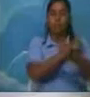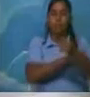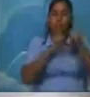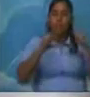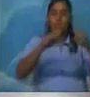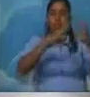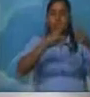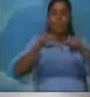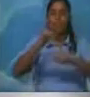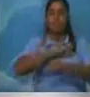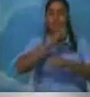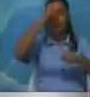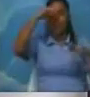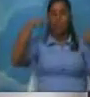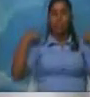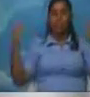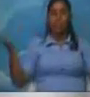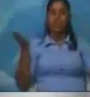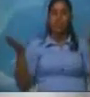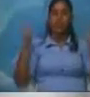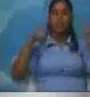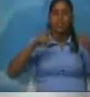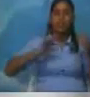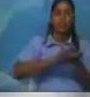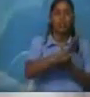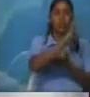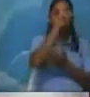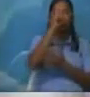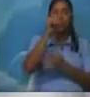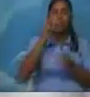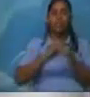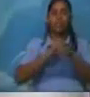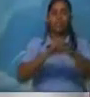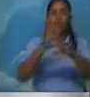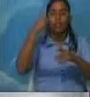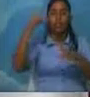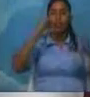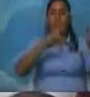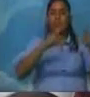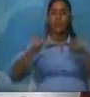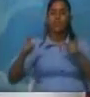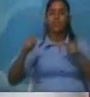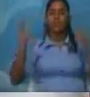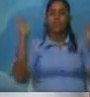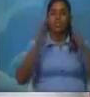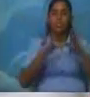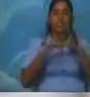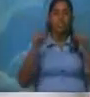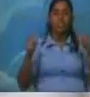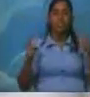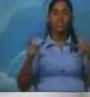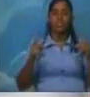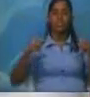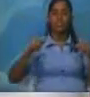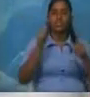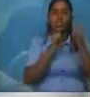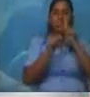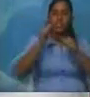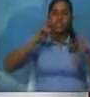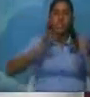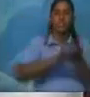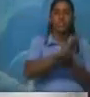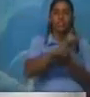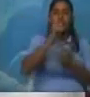tierra de Egipto Dios se glorifico eh eh llevándolo por el desierto dándole agua Dios se